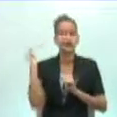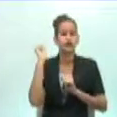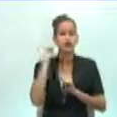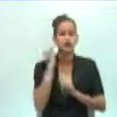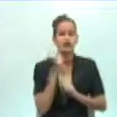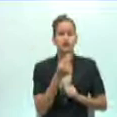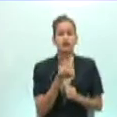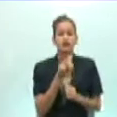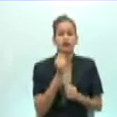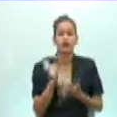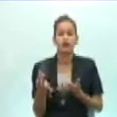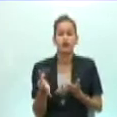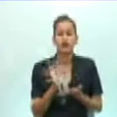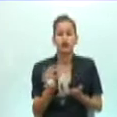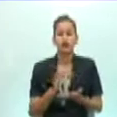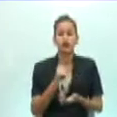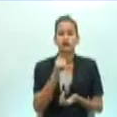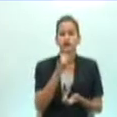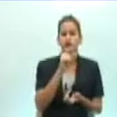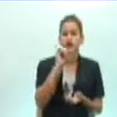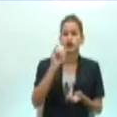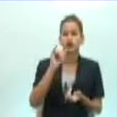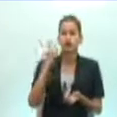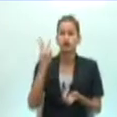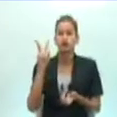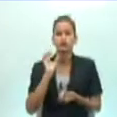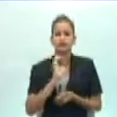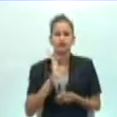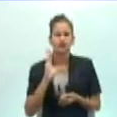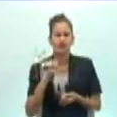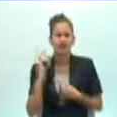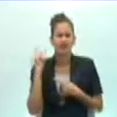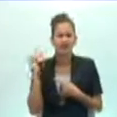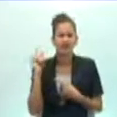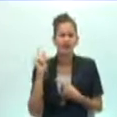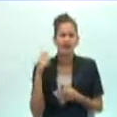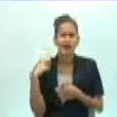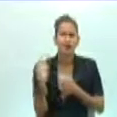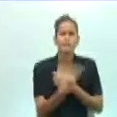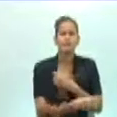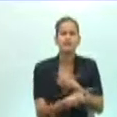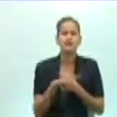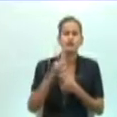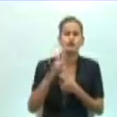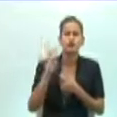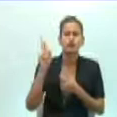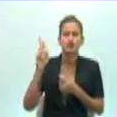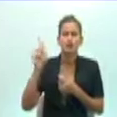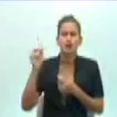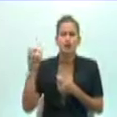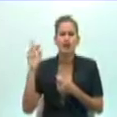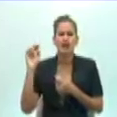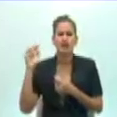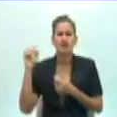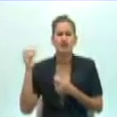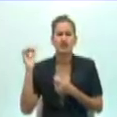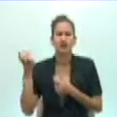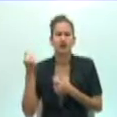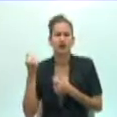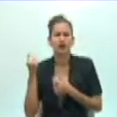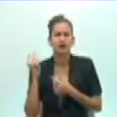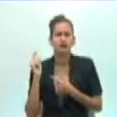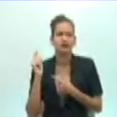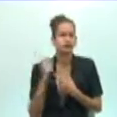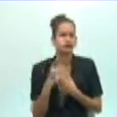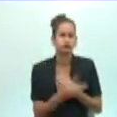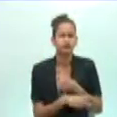su libro de lectura. Como les decía, en este país, Rumanía, cuando era un país salvaje, todavía hoy en día se conservan